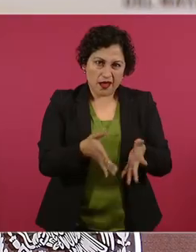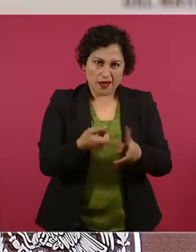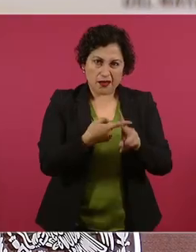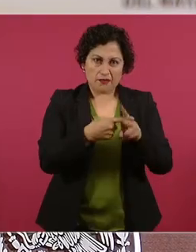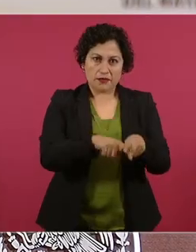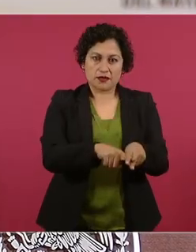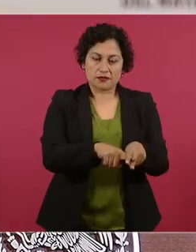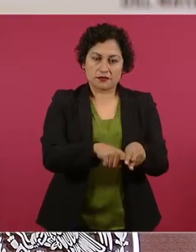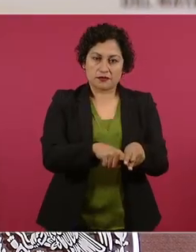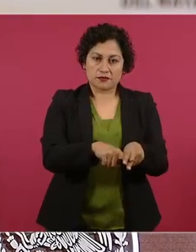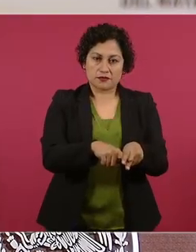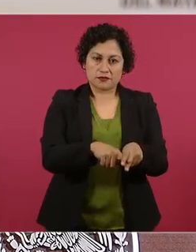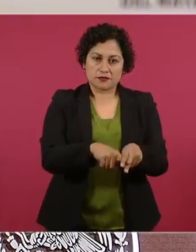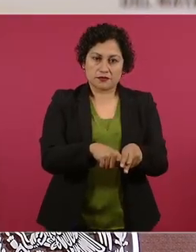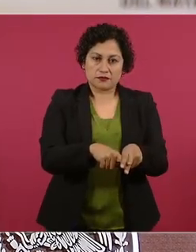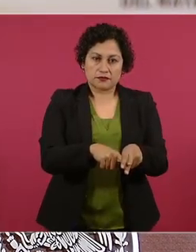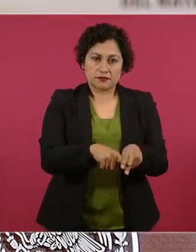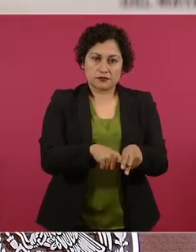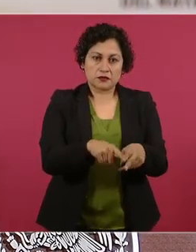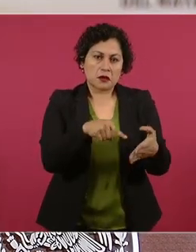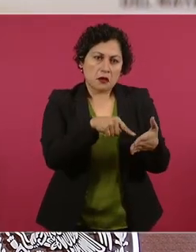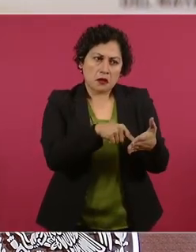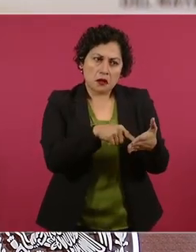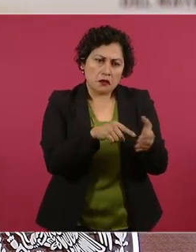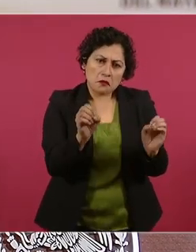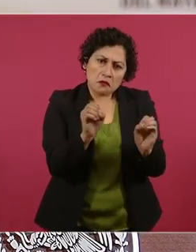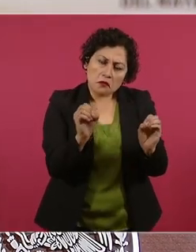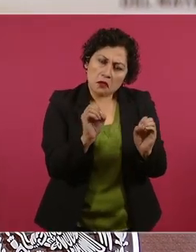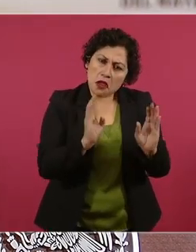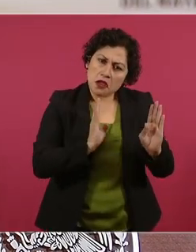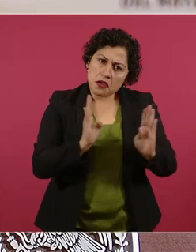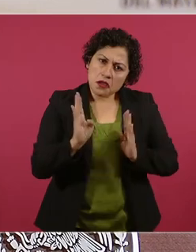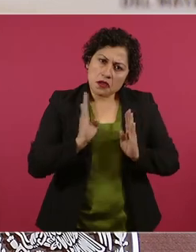Ahí no se habla del ejército.